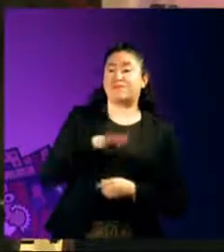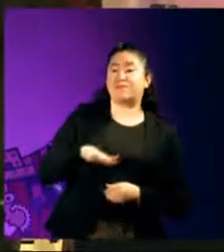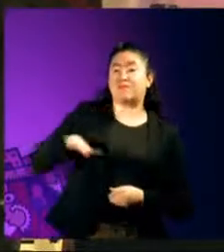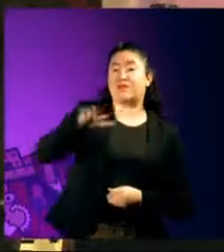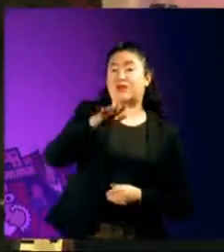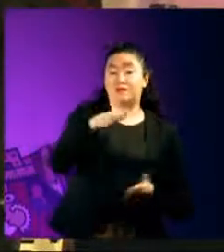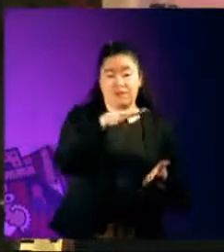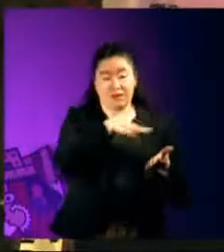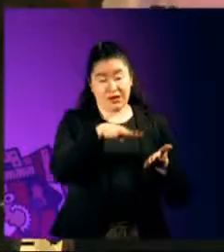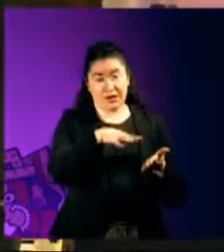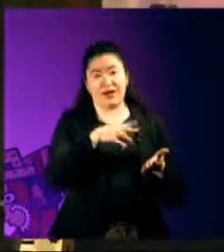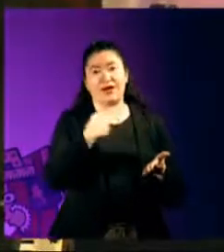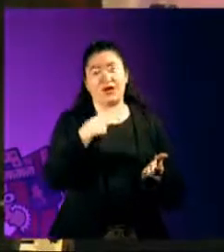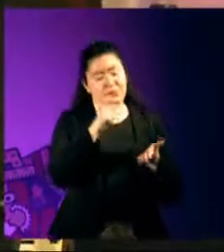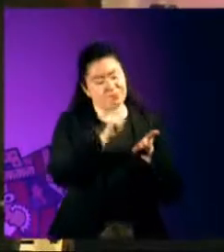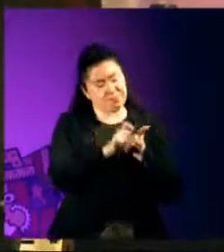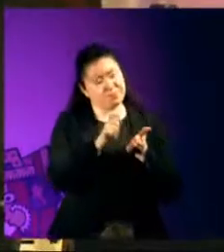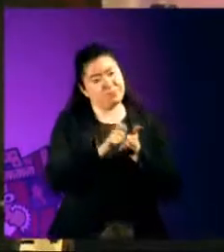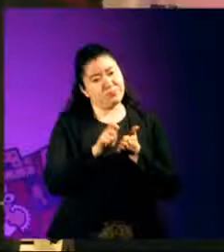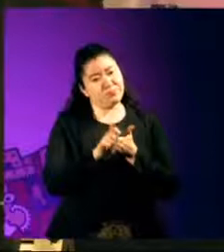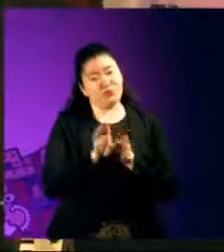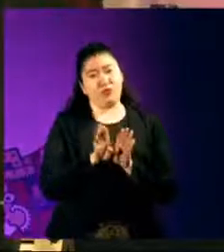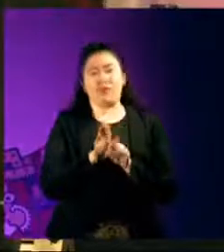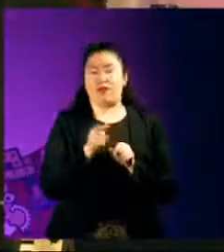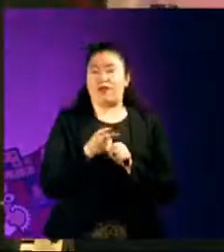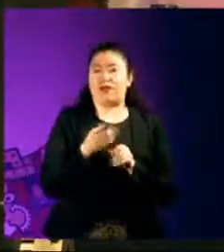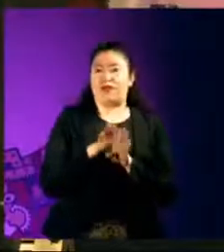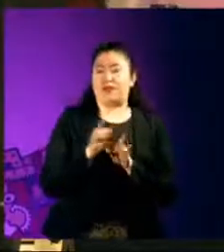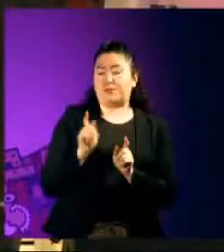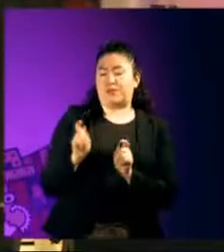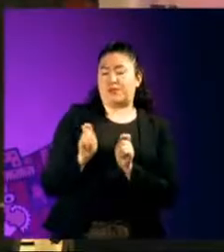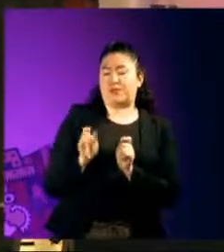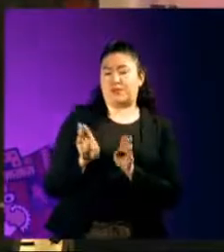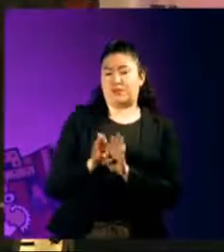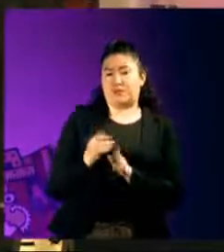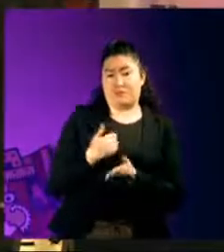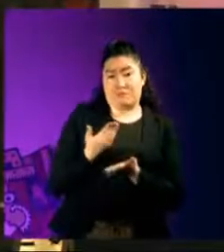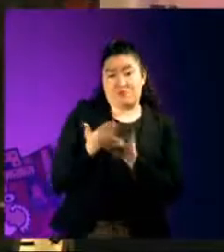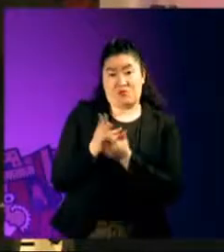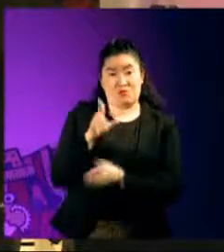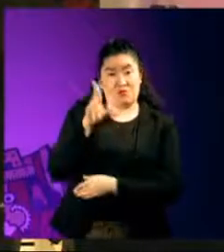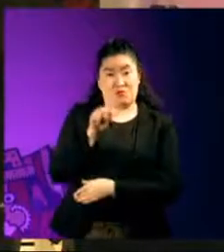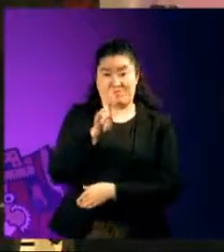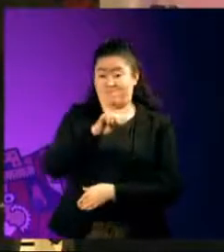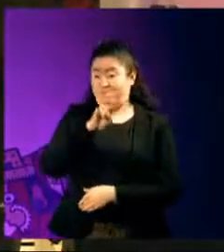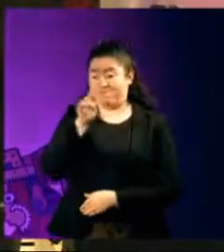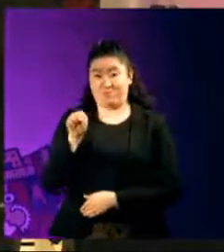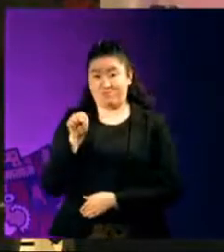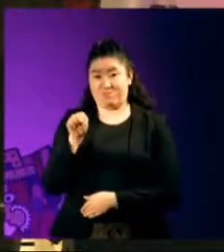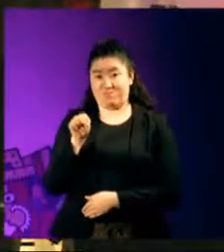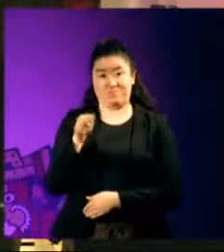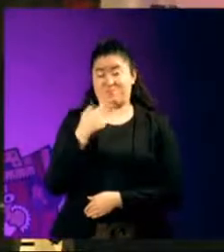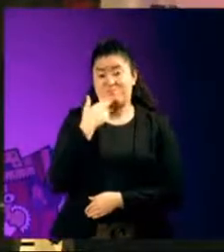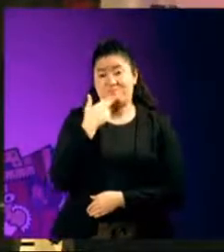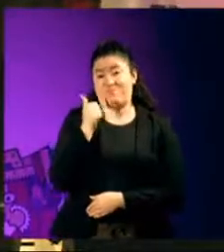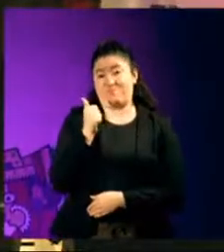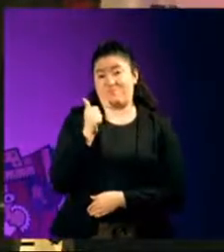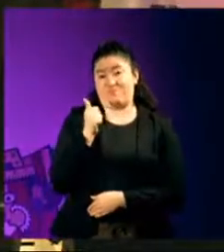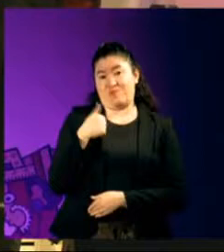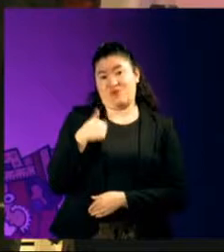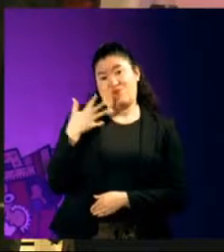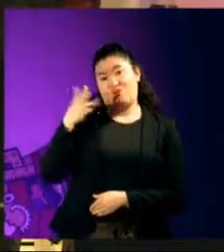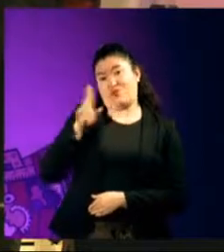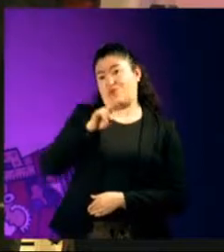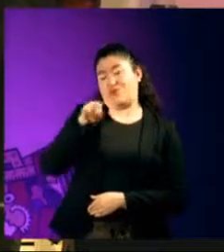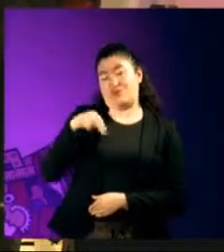lectores nunca tenía una beca del fonca nunca le he pedido ni la pediré no me funciona o no me funcionaría